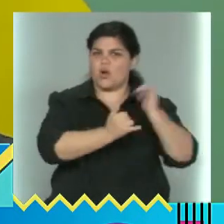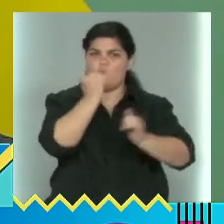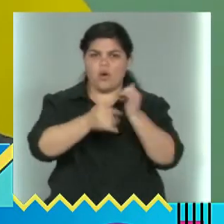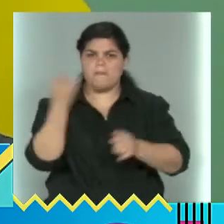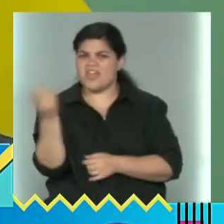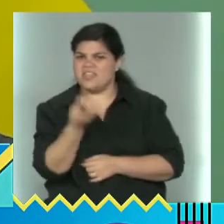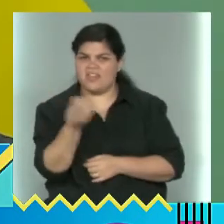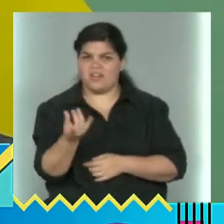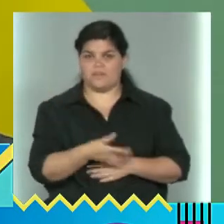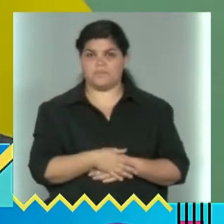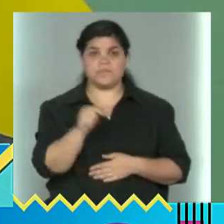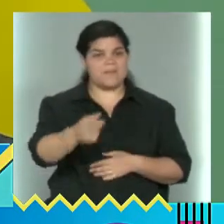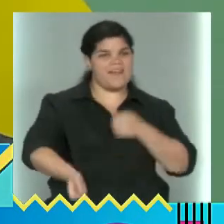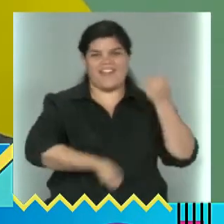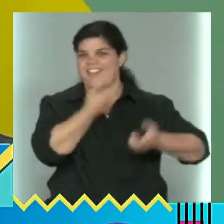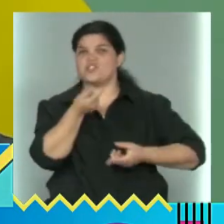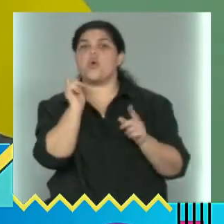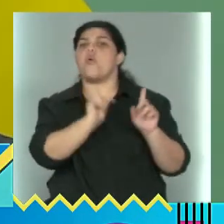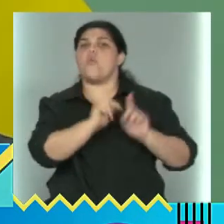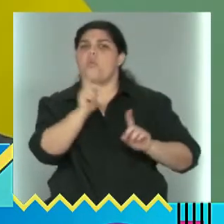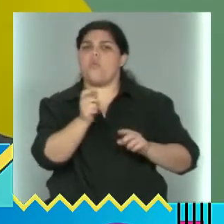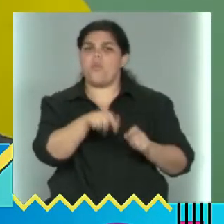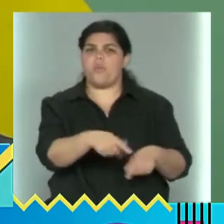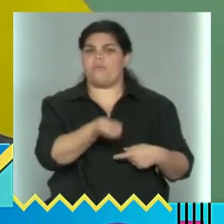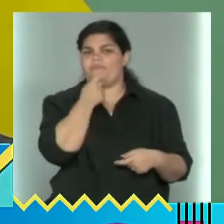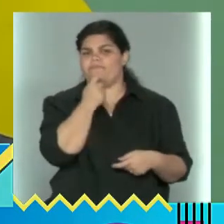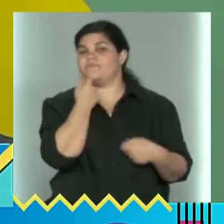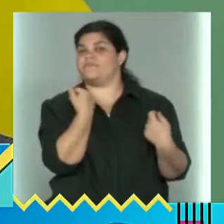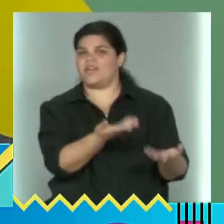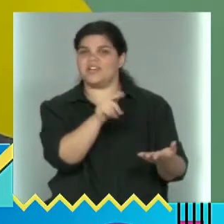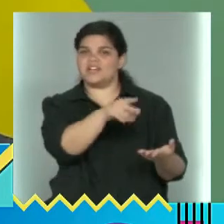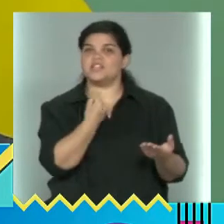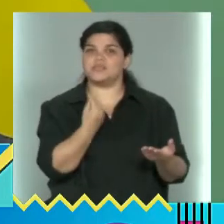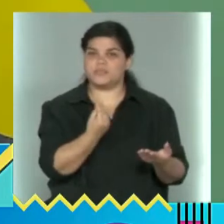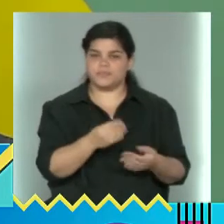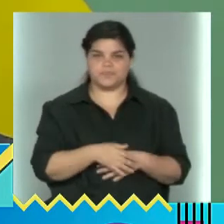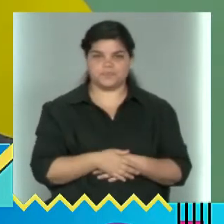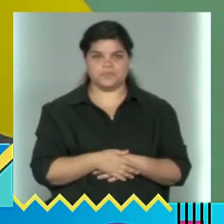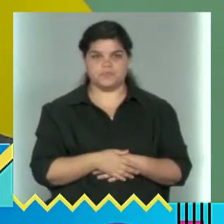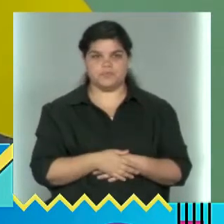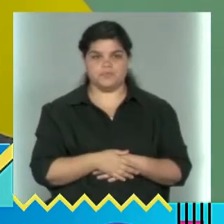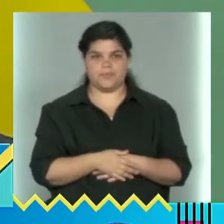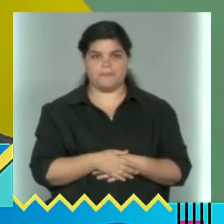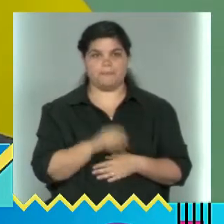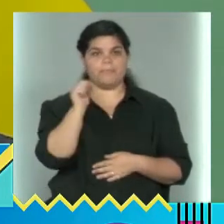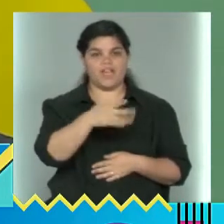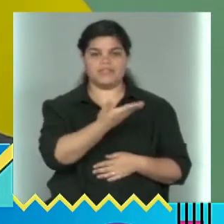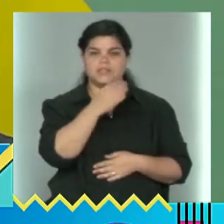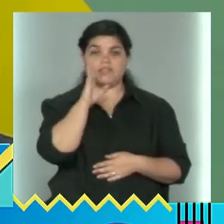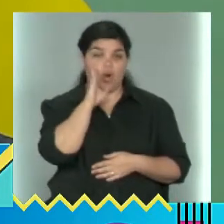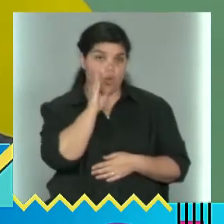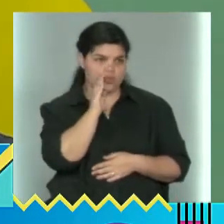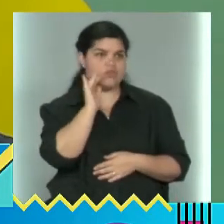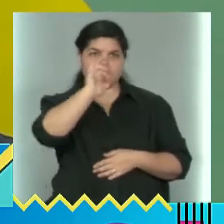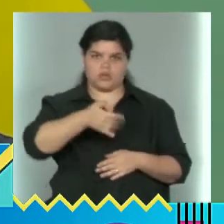lo más gracioso de todo esto, por denominarlo de alguna manera, es que teóricamente Estados Unidos, que apoya